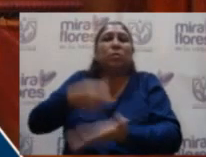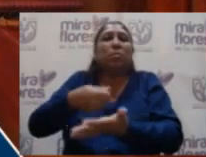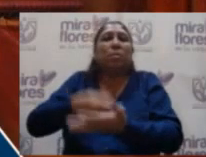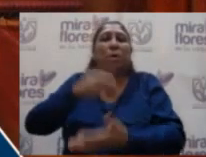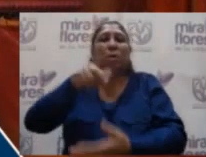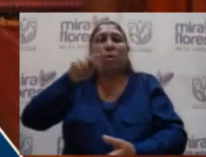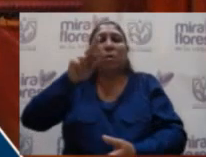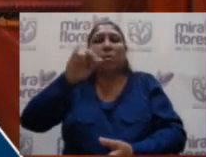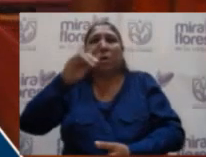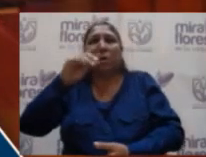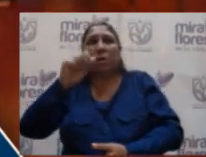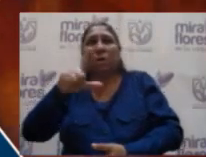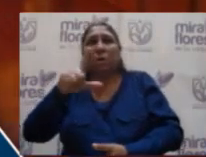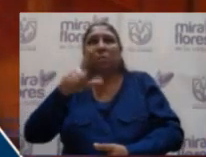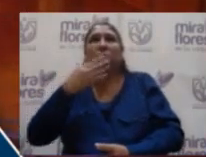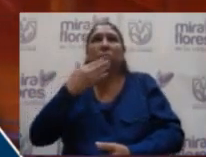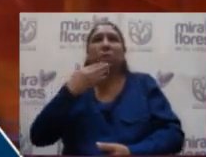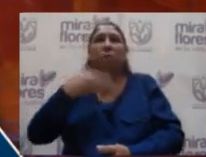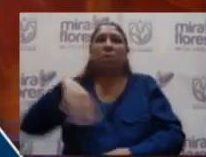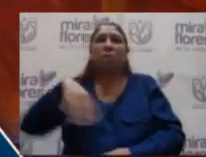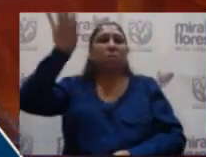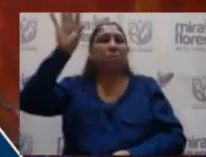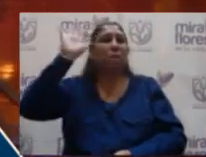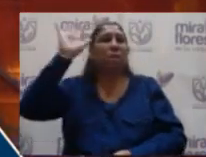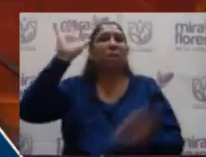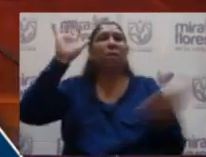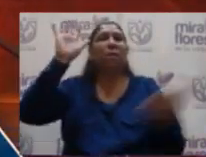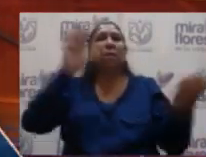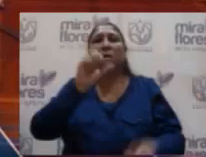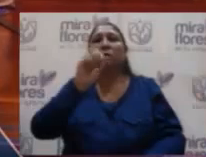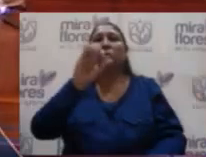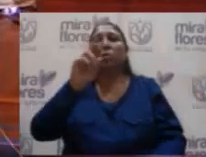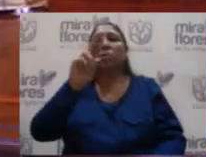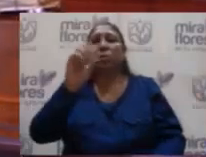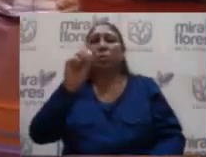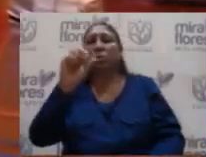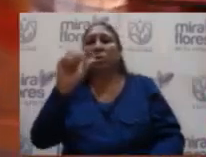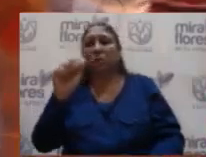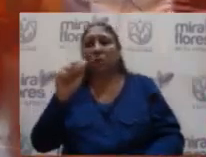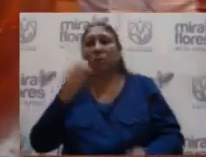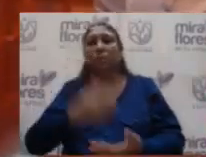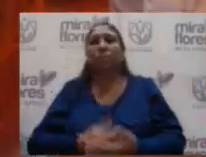debate. Tiene el uso de la palabra el señor Sousa Locio. Gracias.